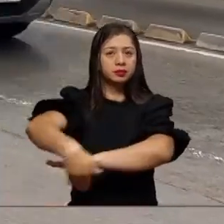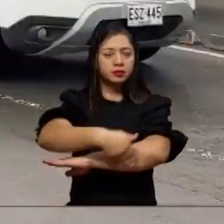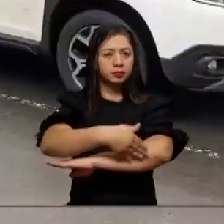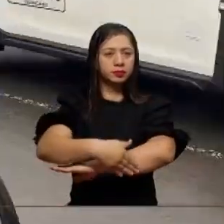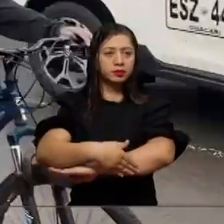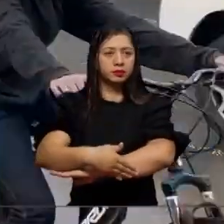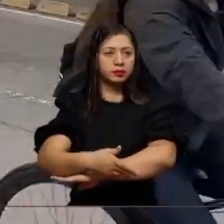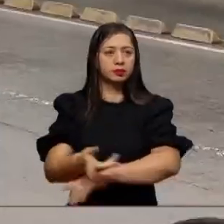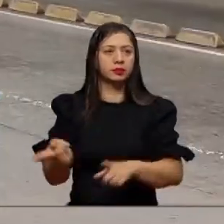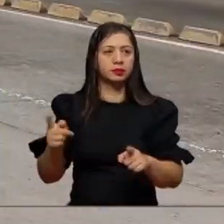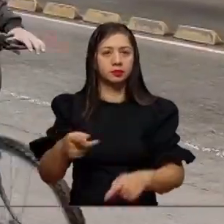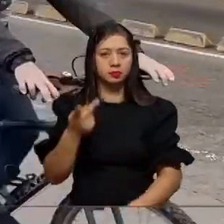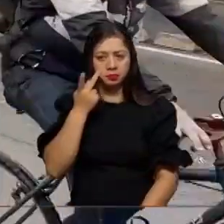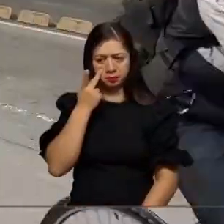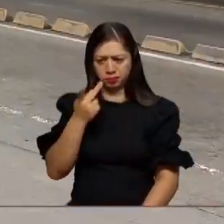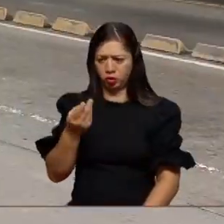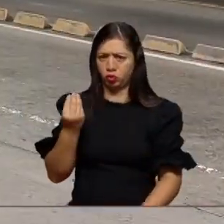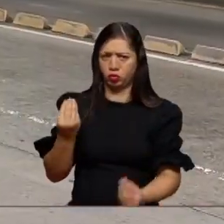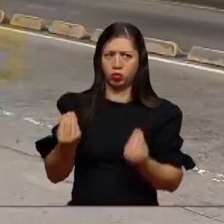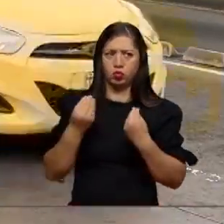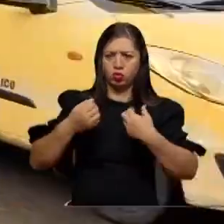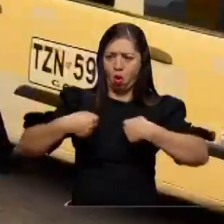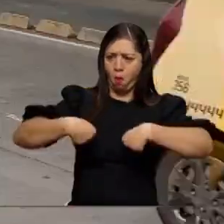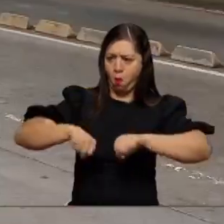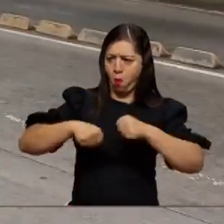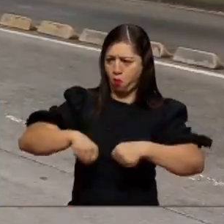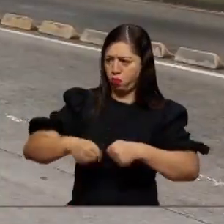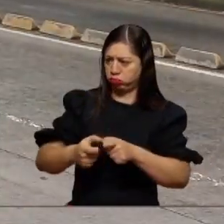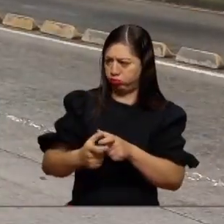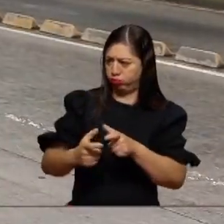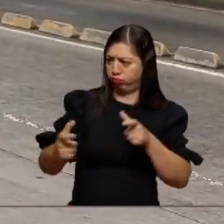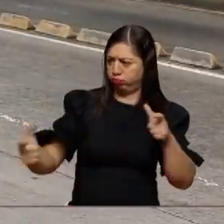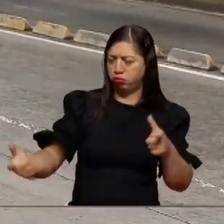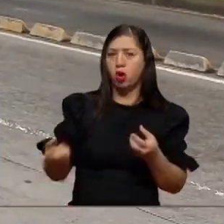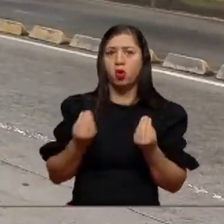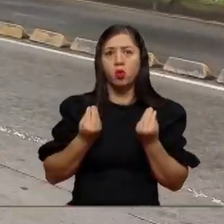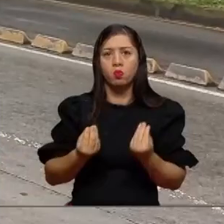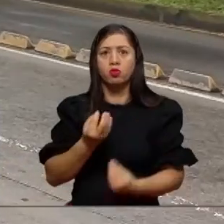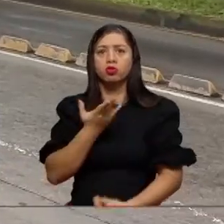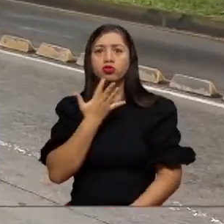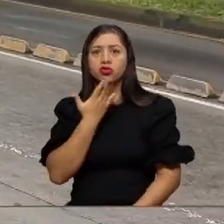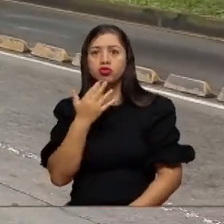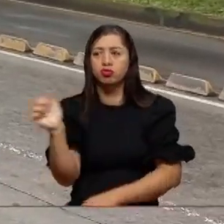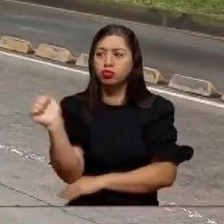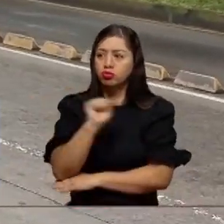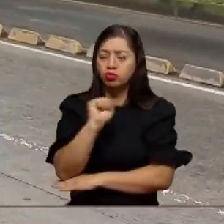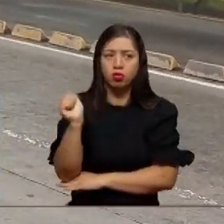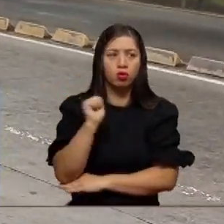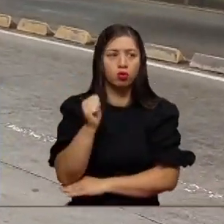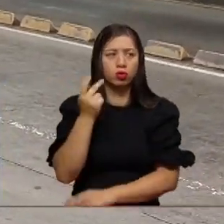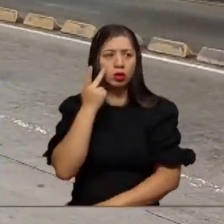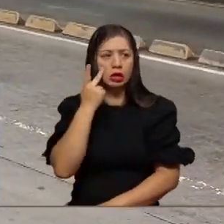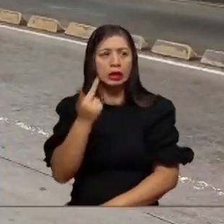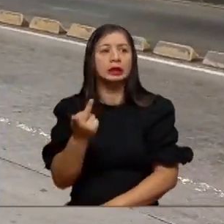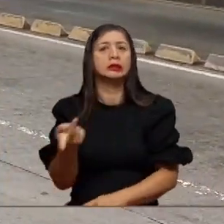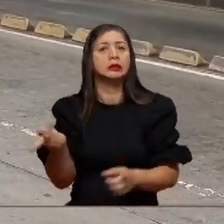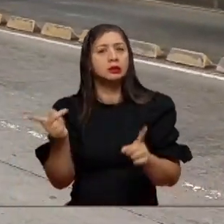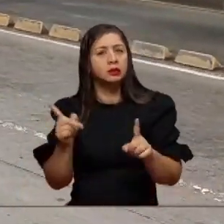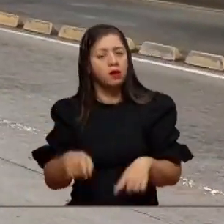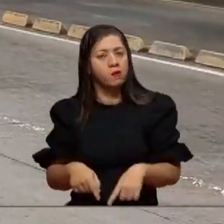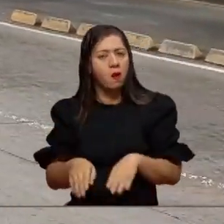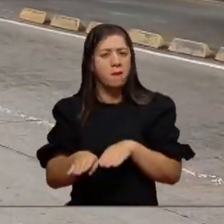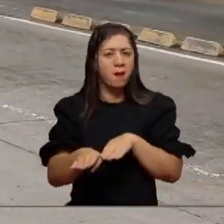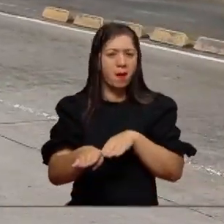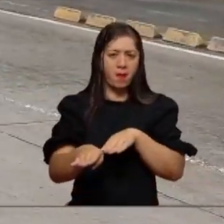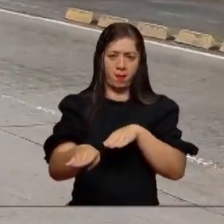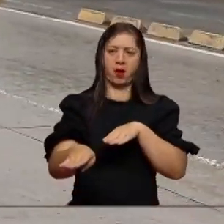que todavía vemos muchas motocicletas, todavía vemos vehículos particulares, hemos visto, se han ocasionado, inclusive se han generado